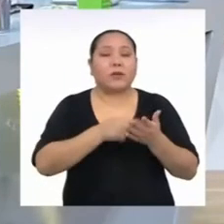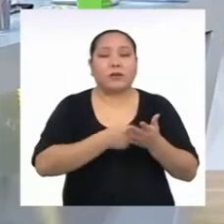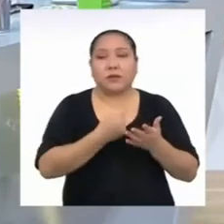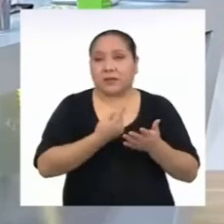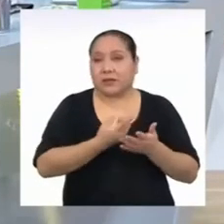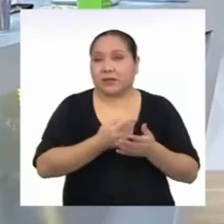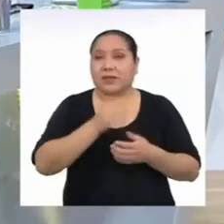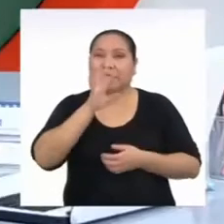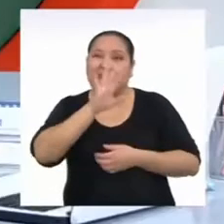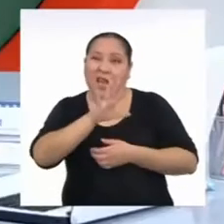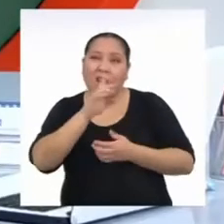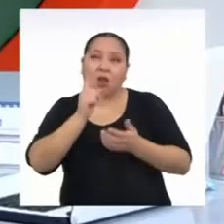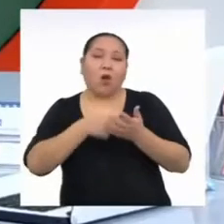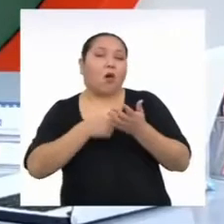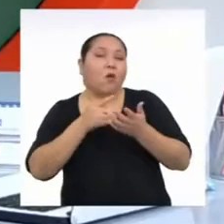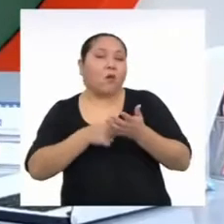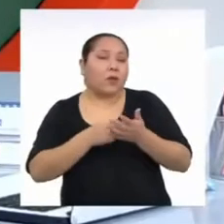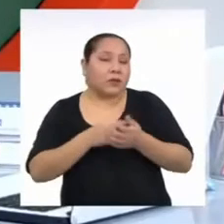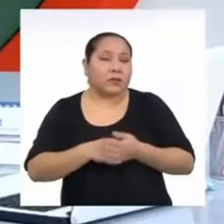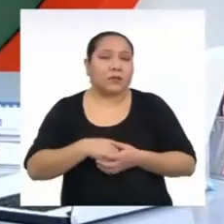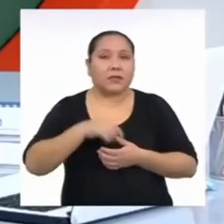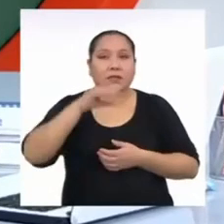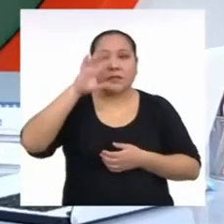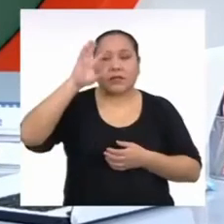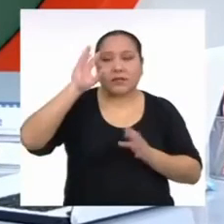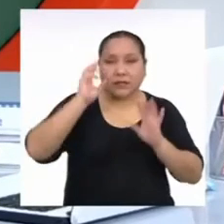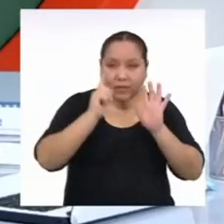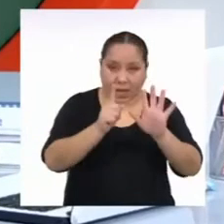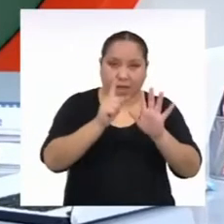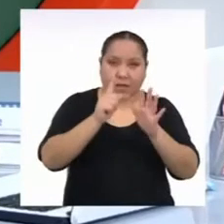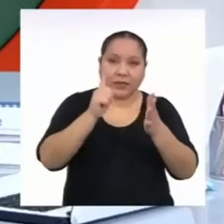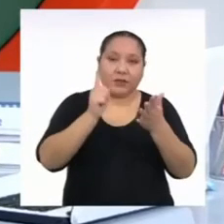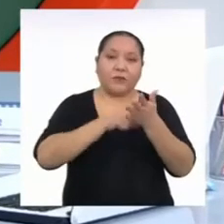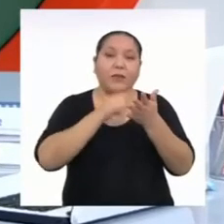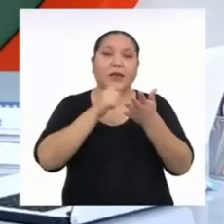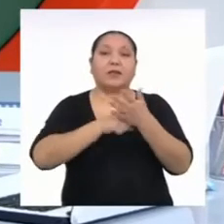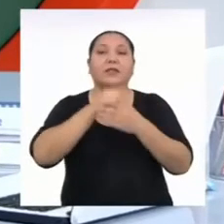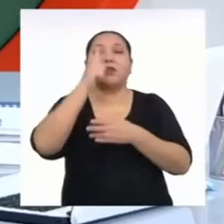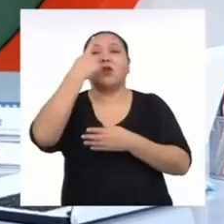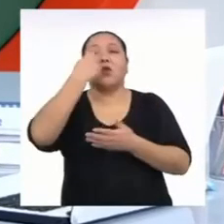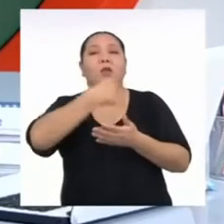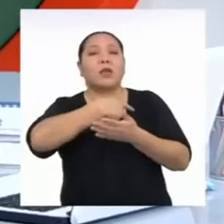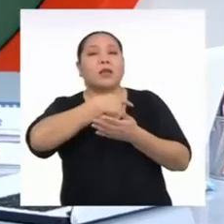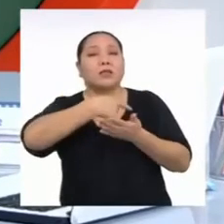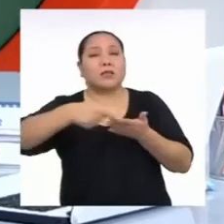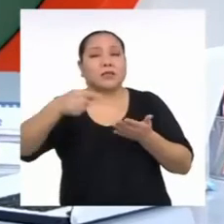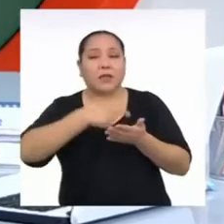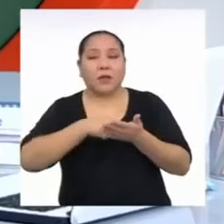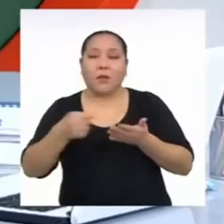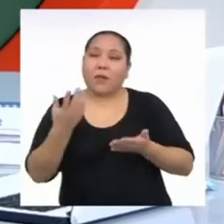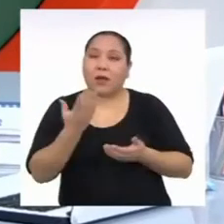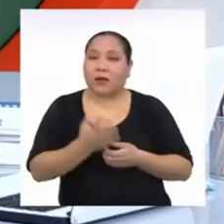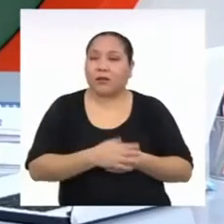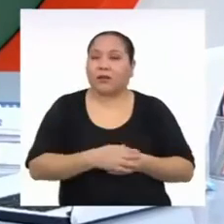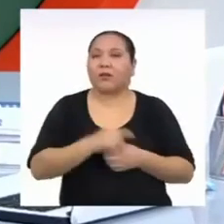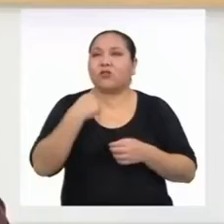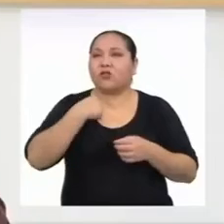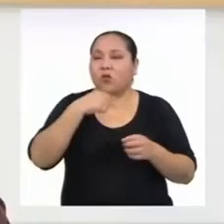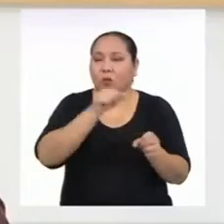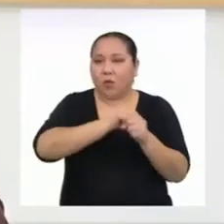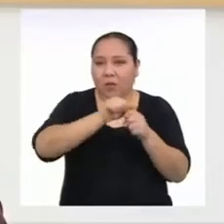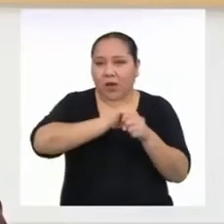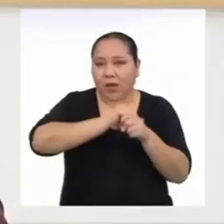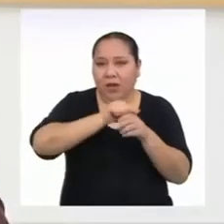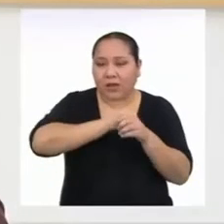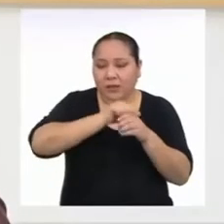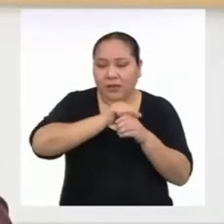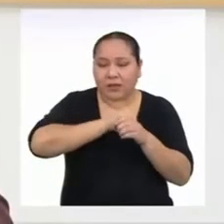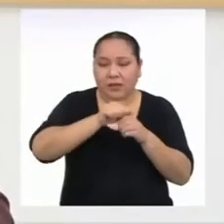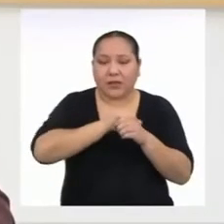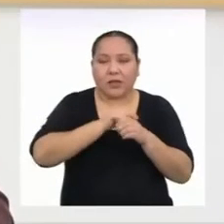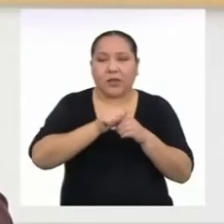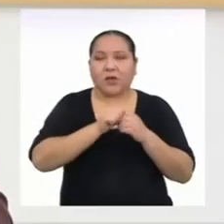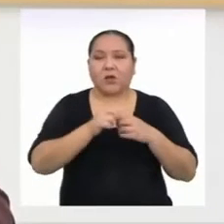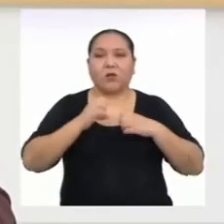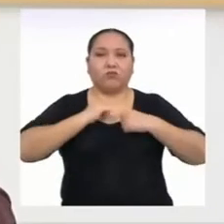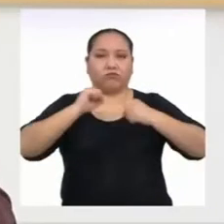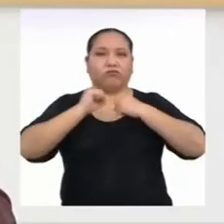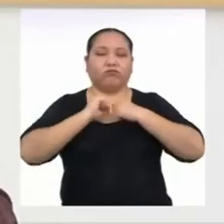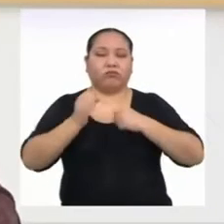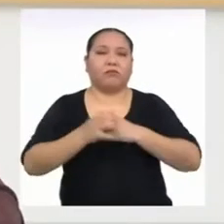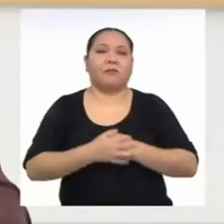a la semana y 6 veces a la semana se dedican a realizar actividad física. Buen